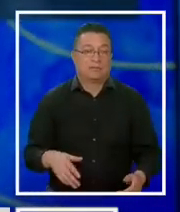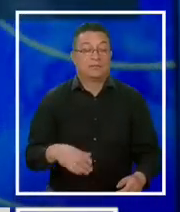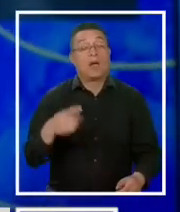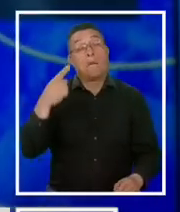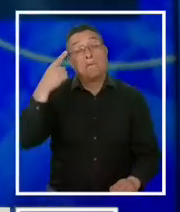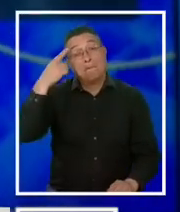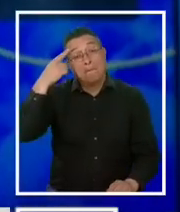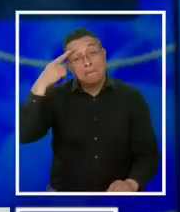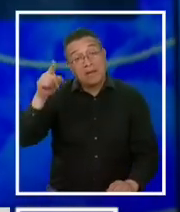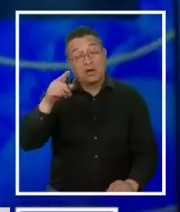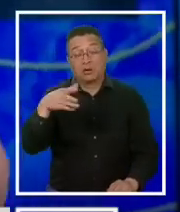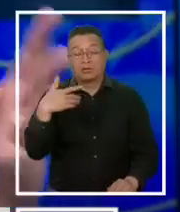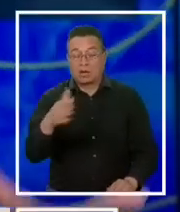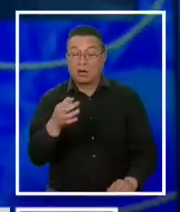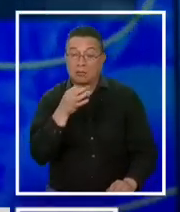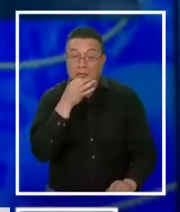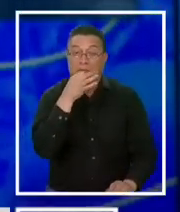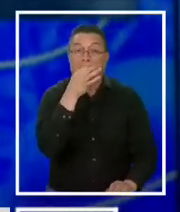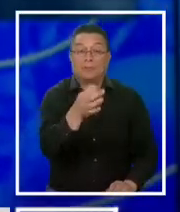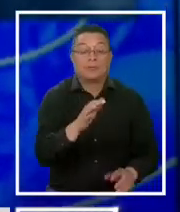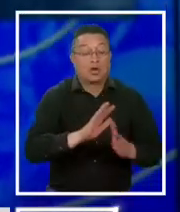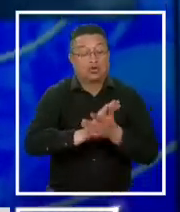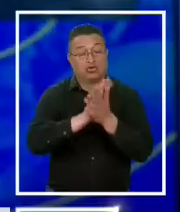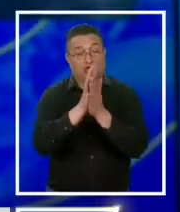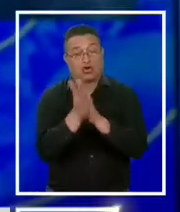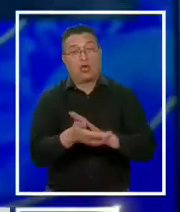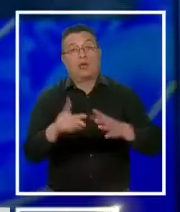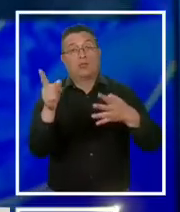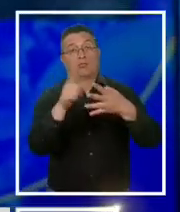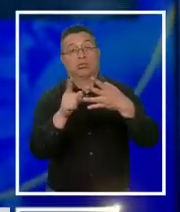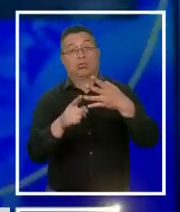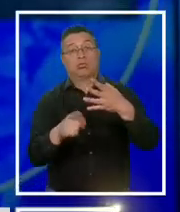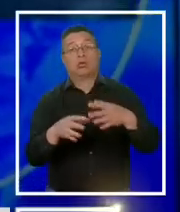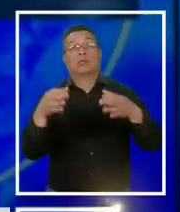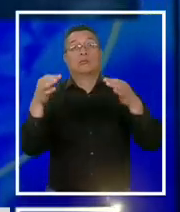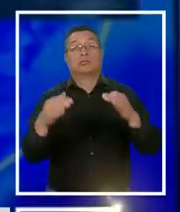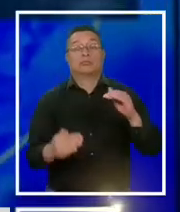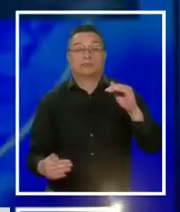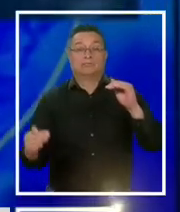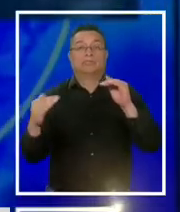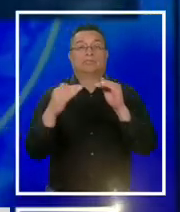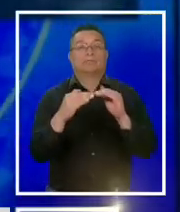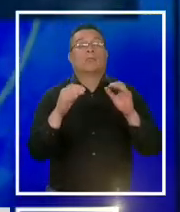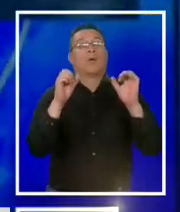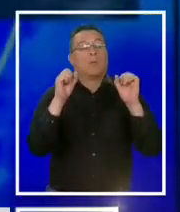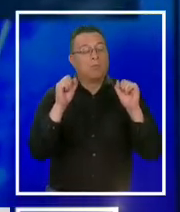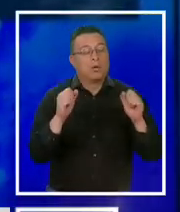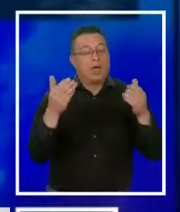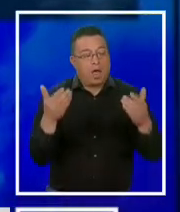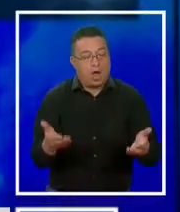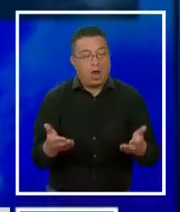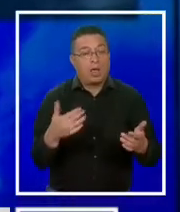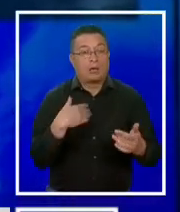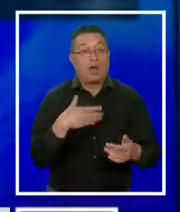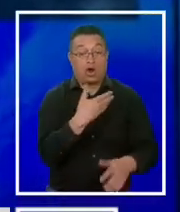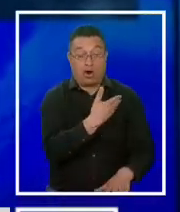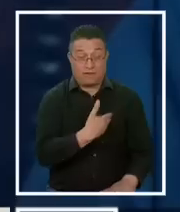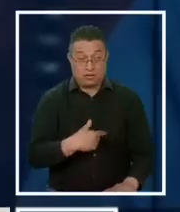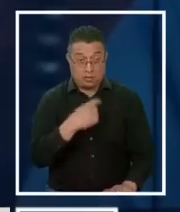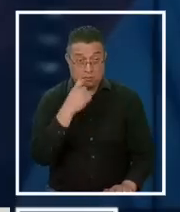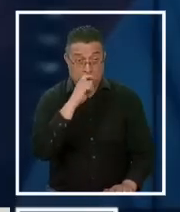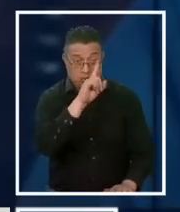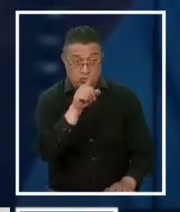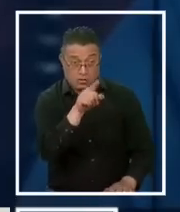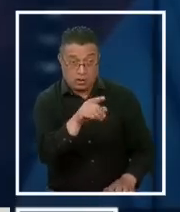embargo les entregamos todos los elementos que considerábamos oportunos para que los consultó como